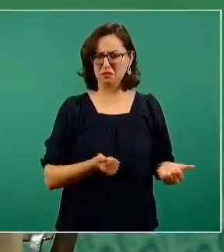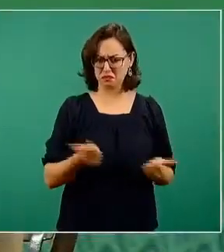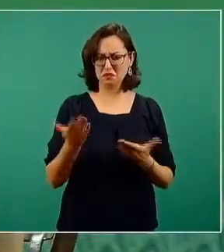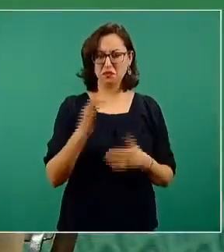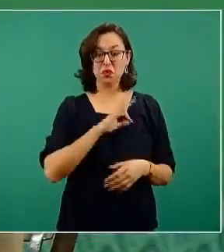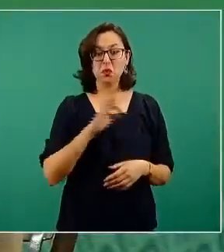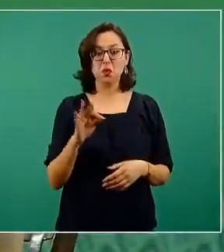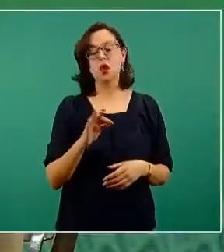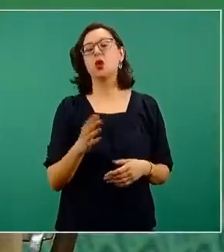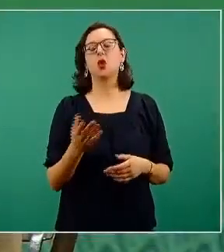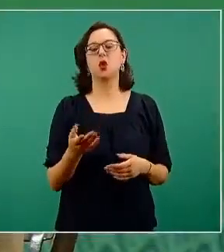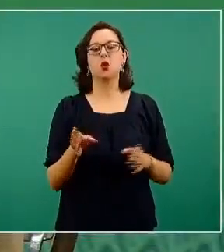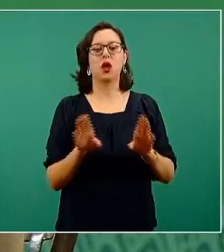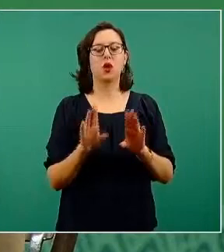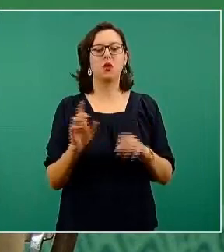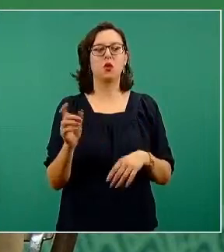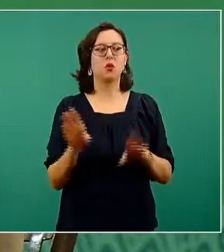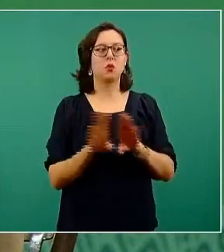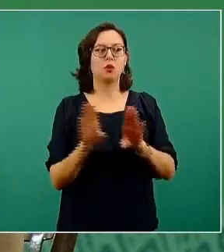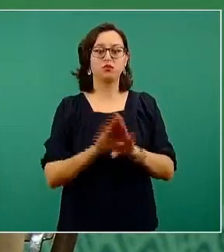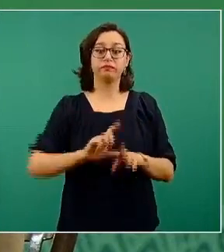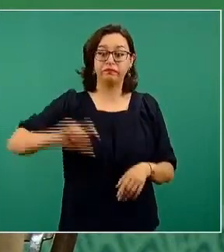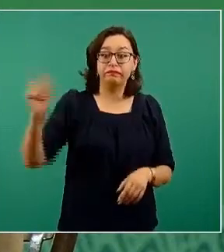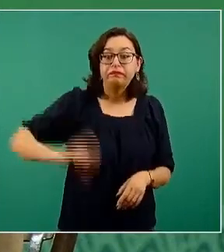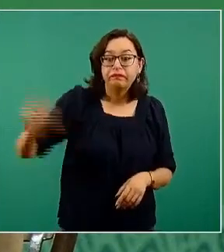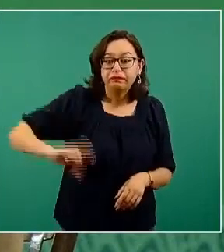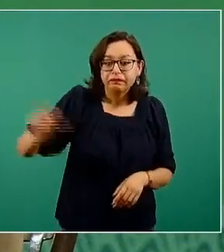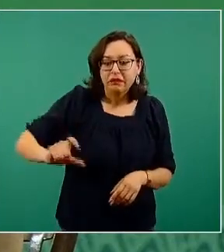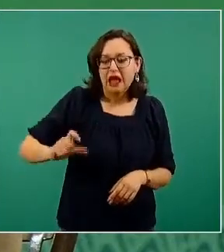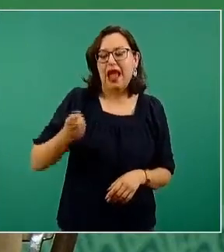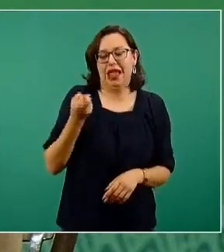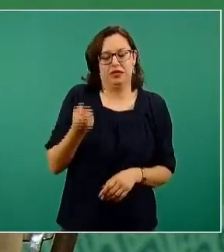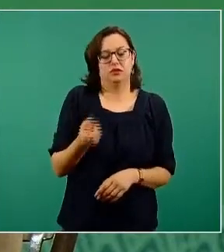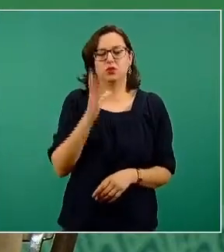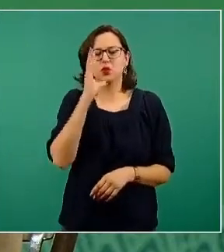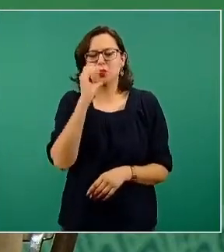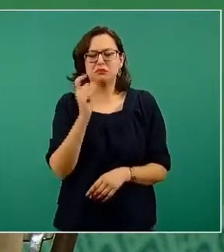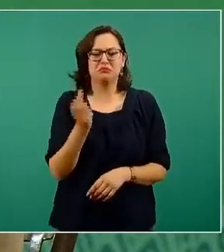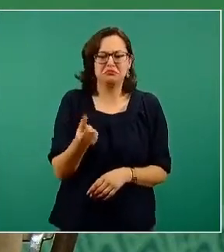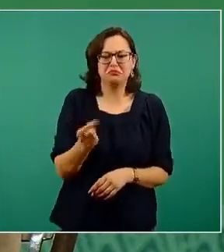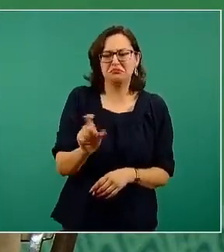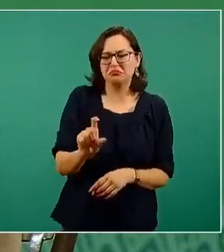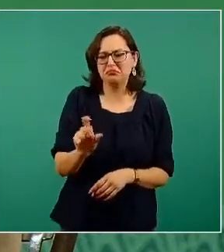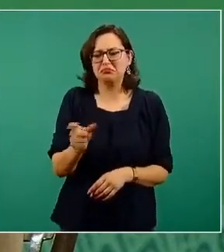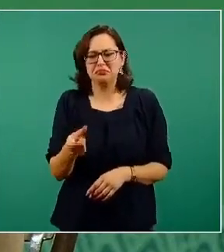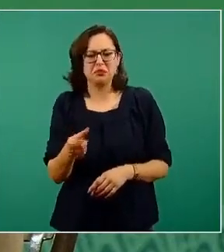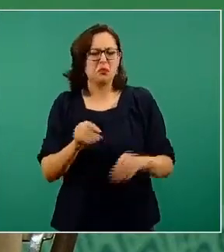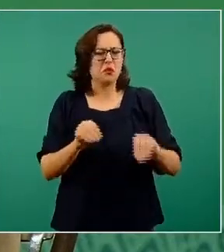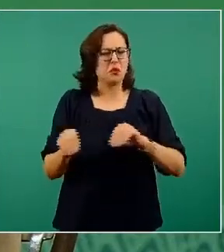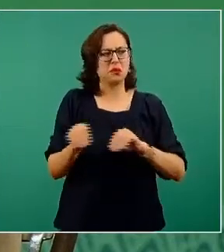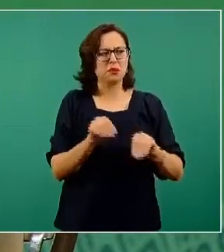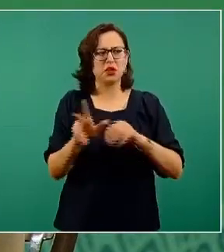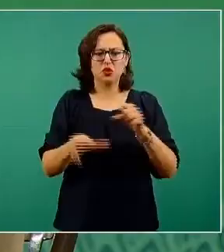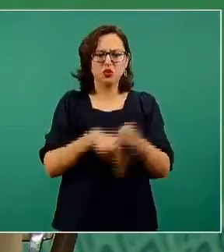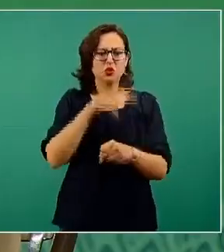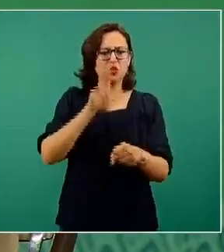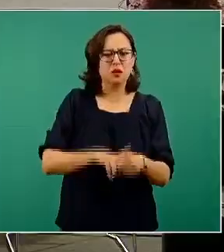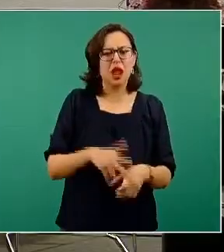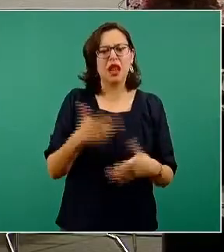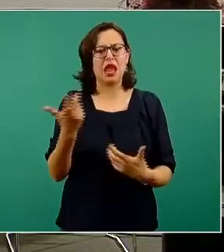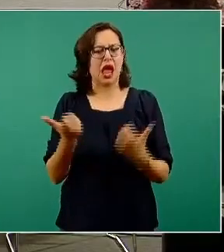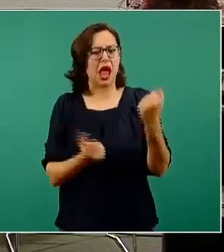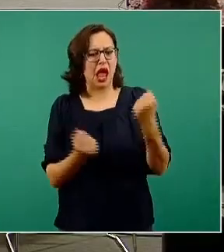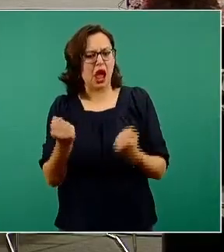de agitación, son agitaciones importantes, cuando se preparan y cuando eso, pero en general el movimiento, tanto en auto